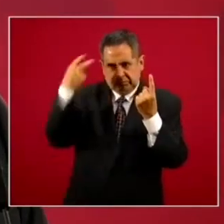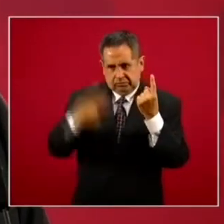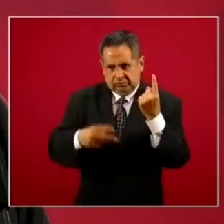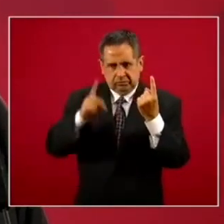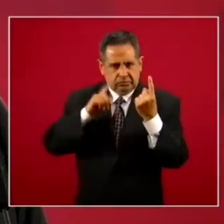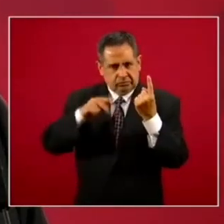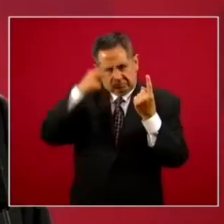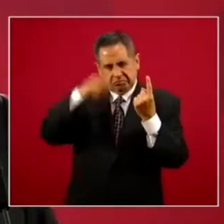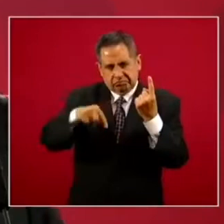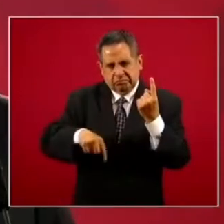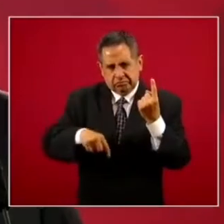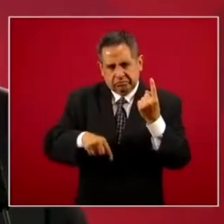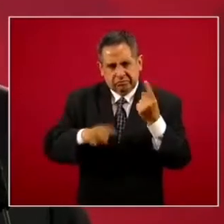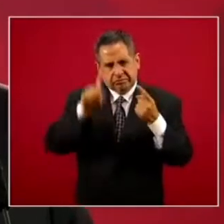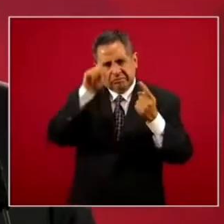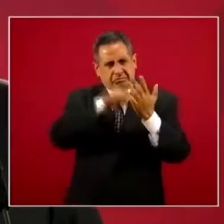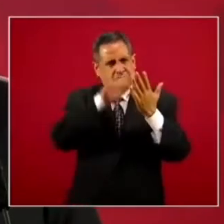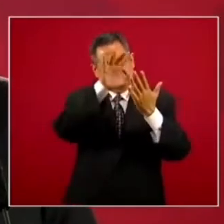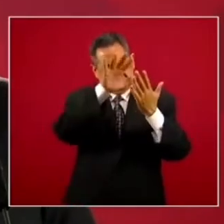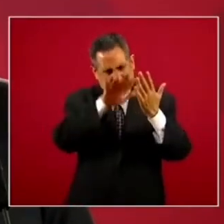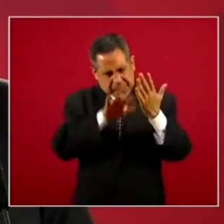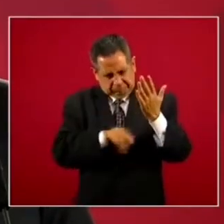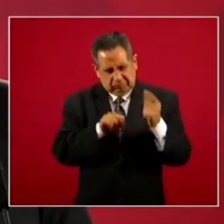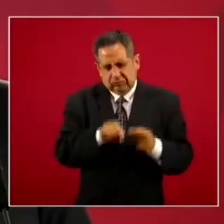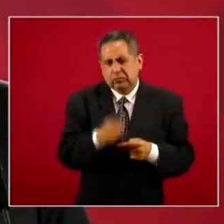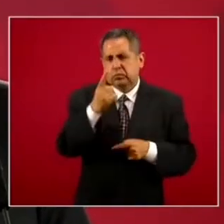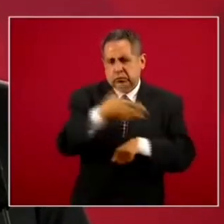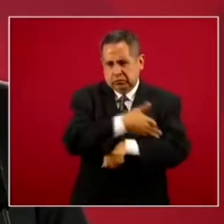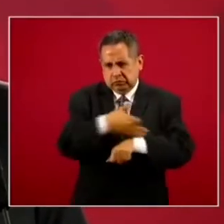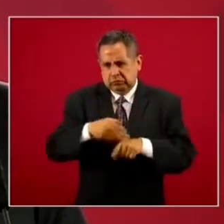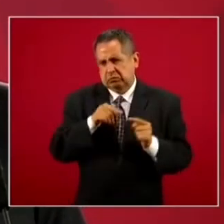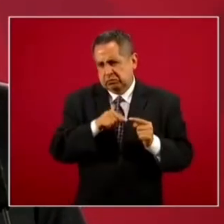mexicana, entre los 1,000.